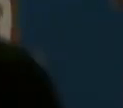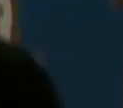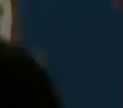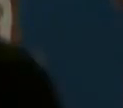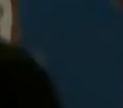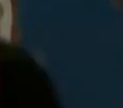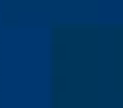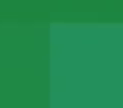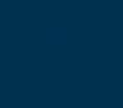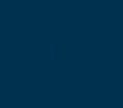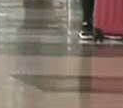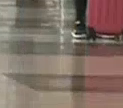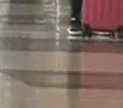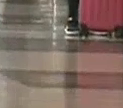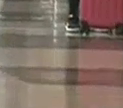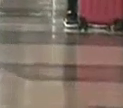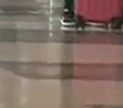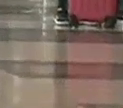obligaciones.